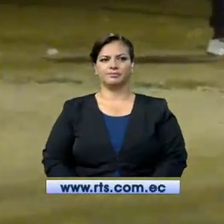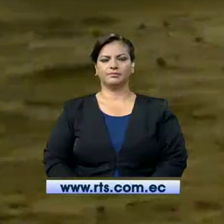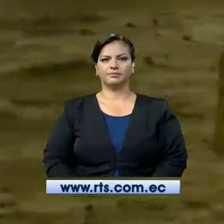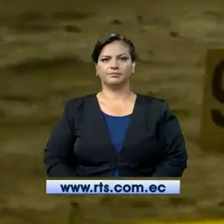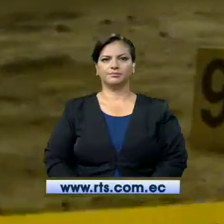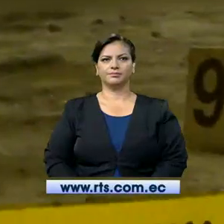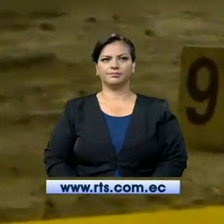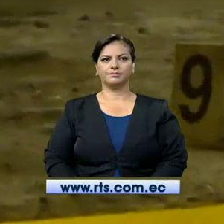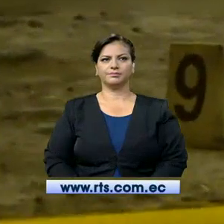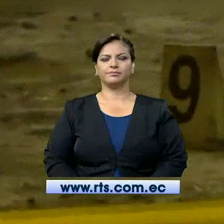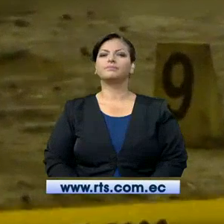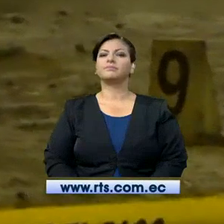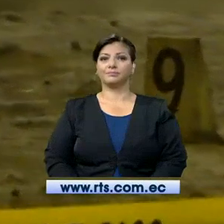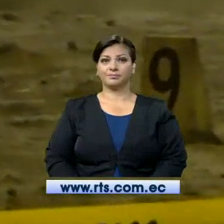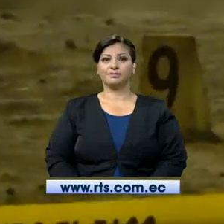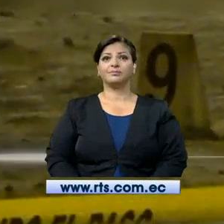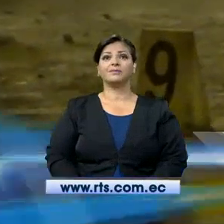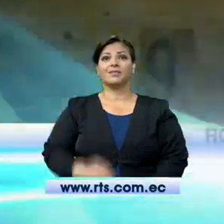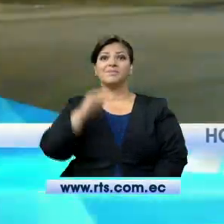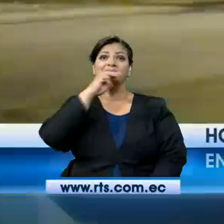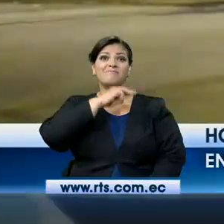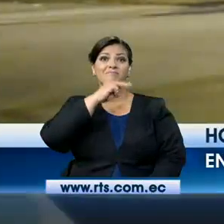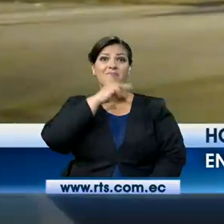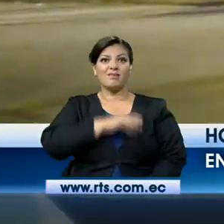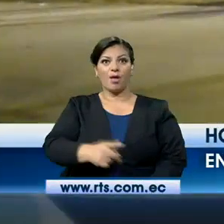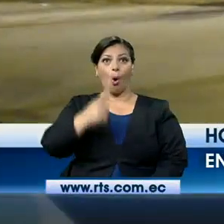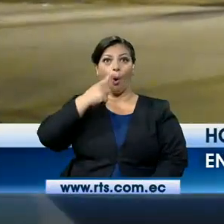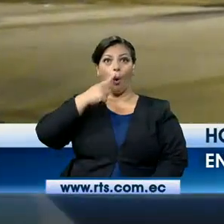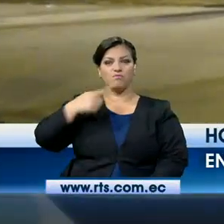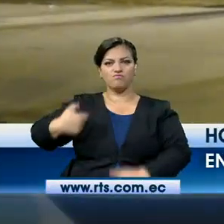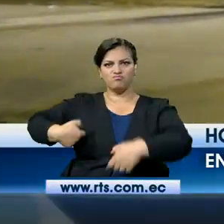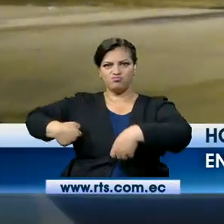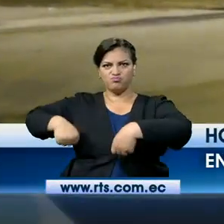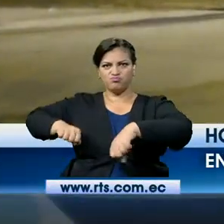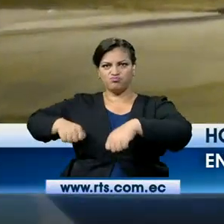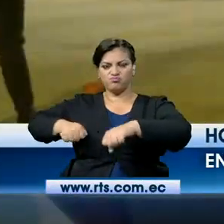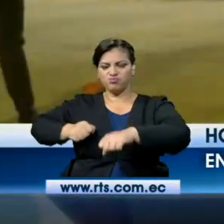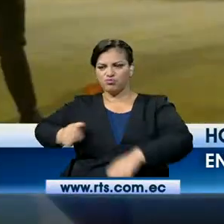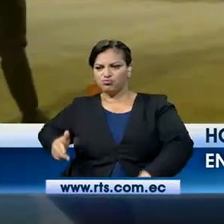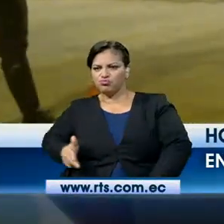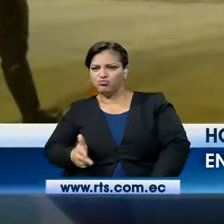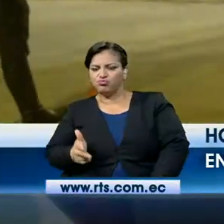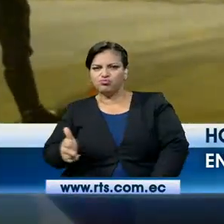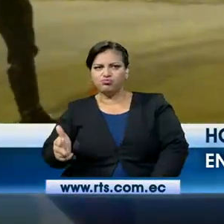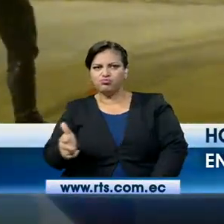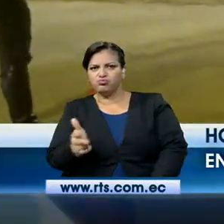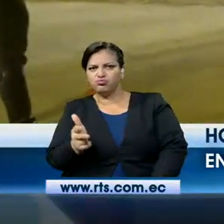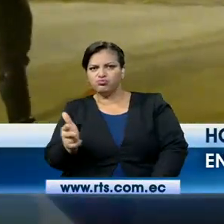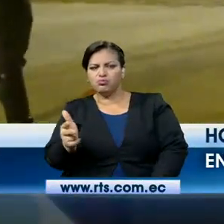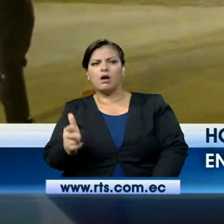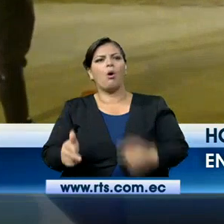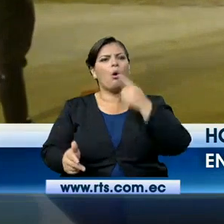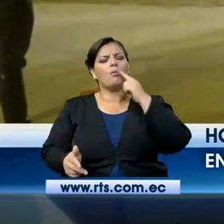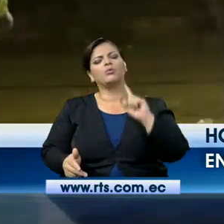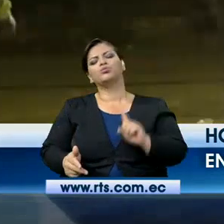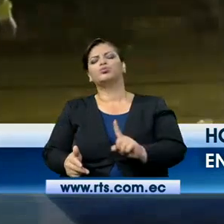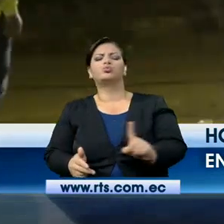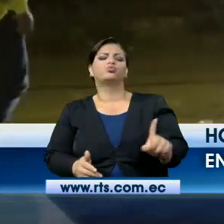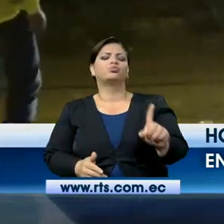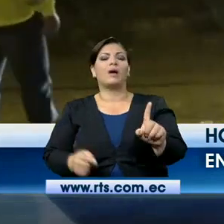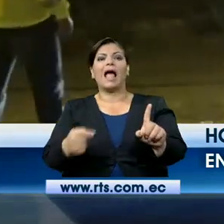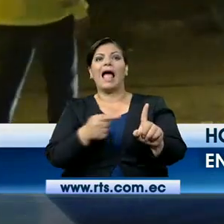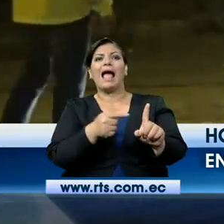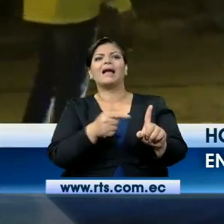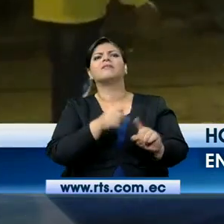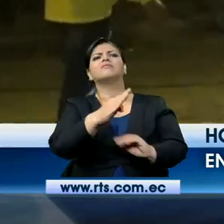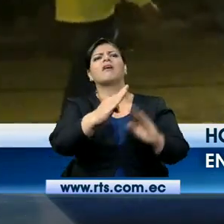fue asesinado al estilo sicariato en Manta. La víctima recibió al menos 5 balazos cuando se encontraba a 10 metros de su vivienda. Producto del